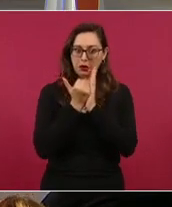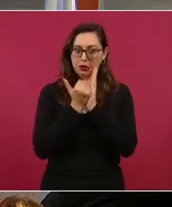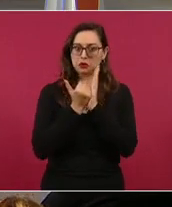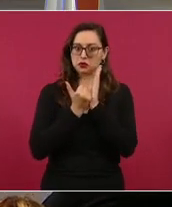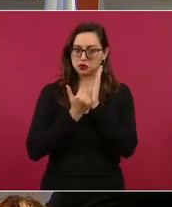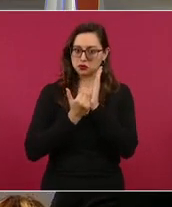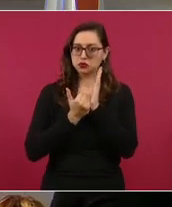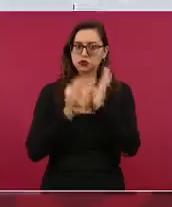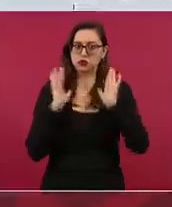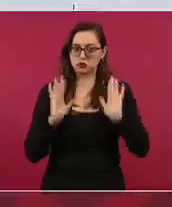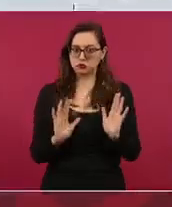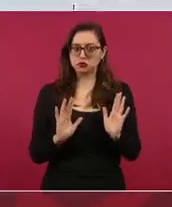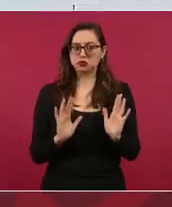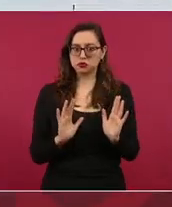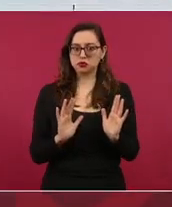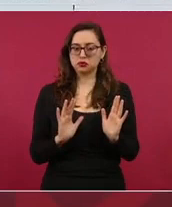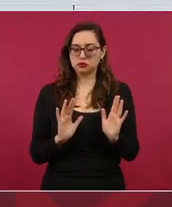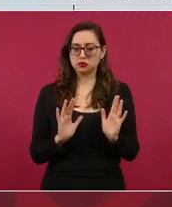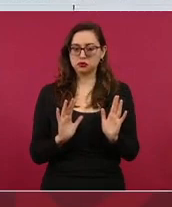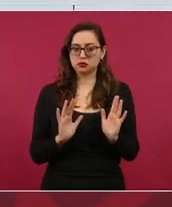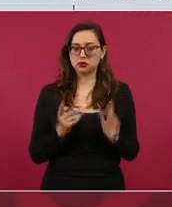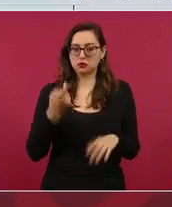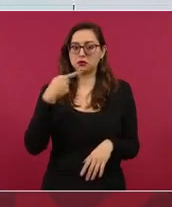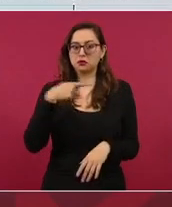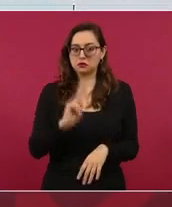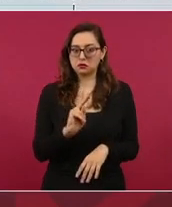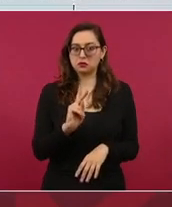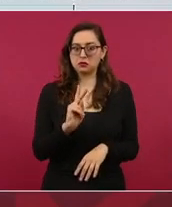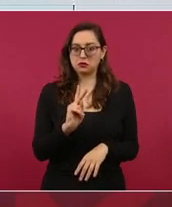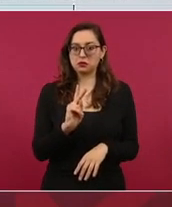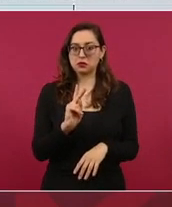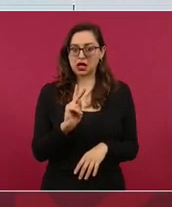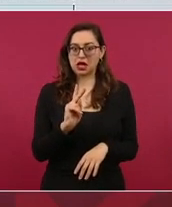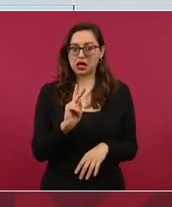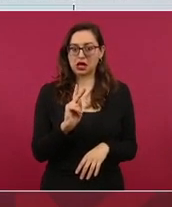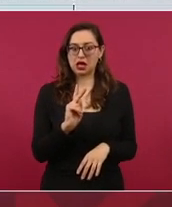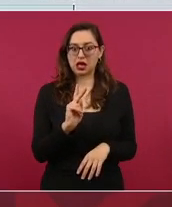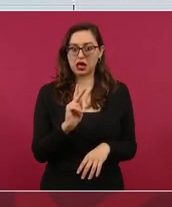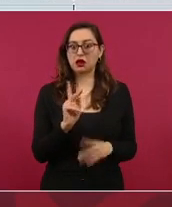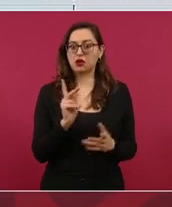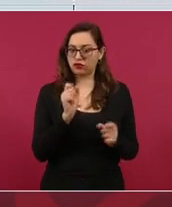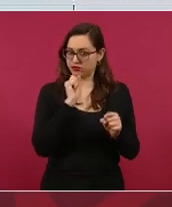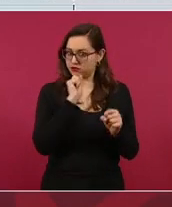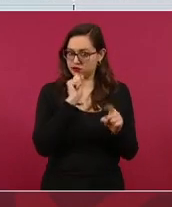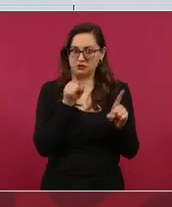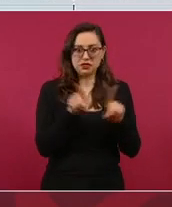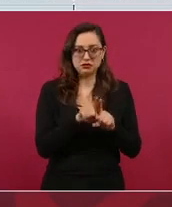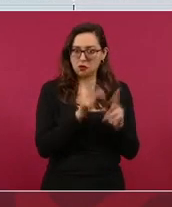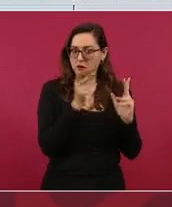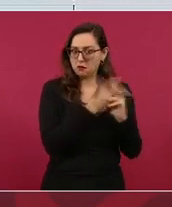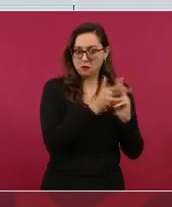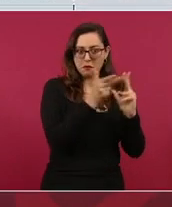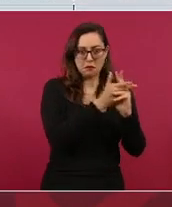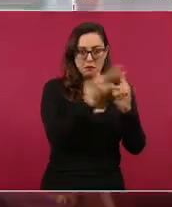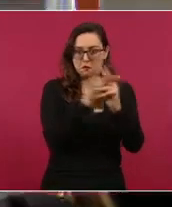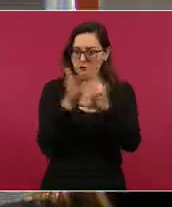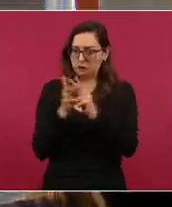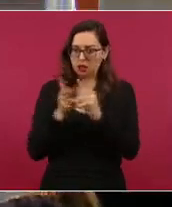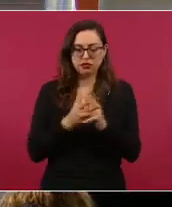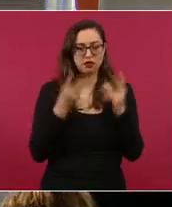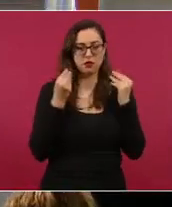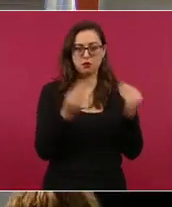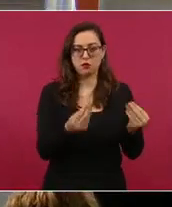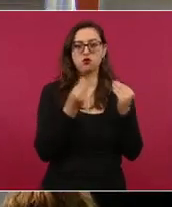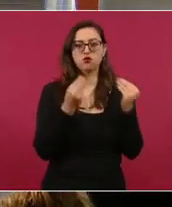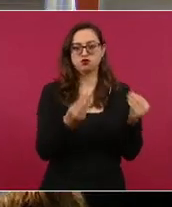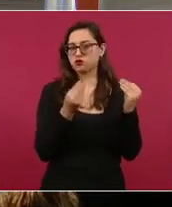más los muertos en enfrentamientos que los detenidos y heridos. Y